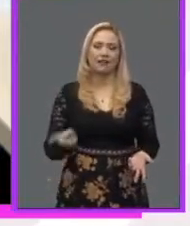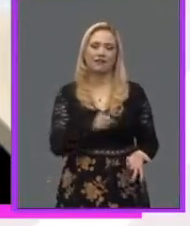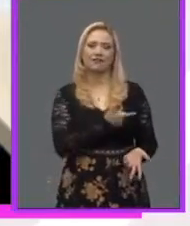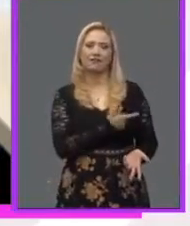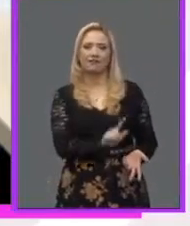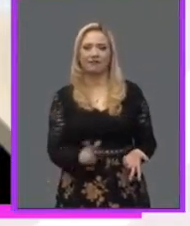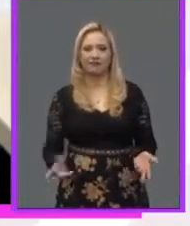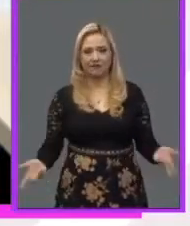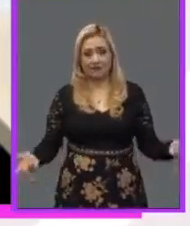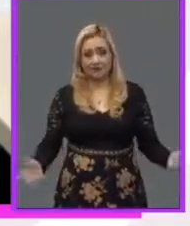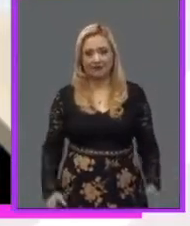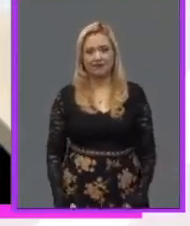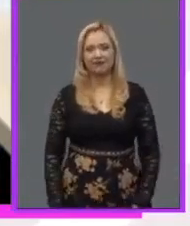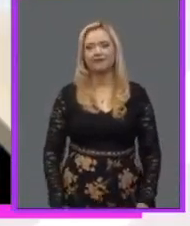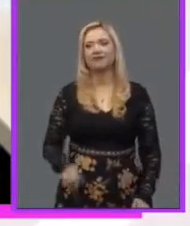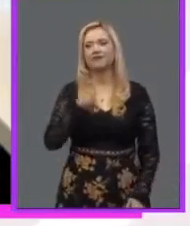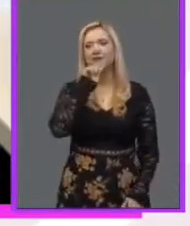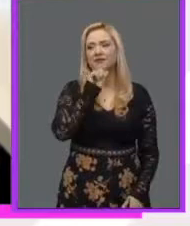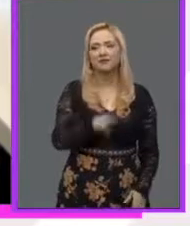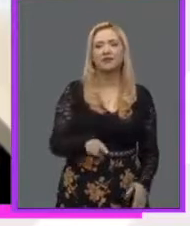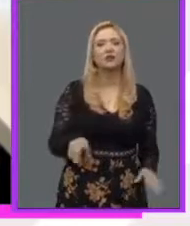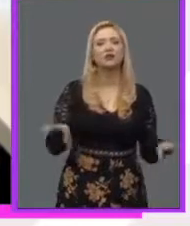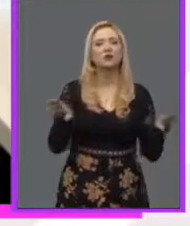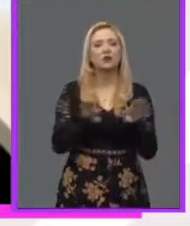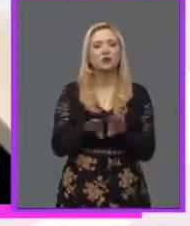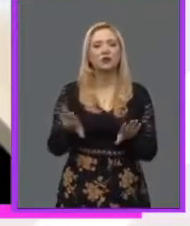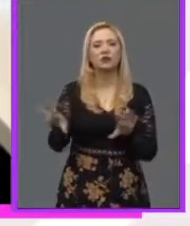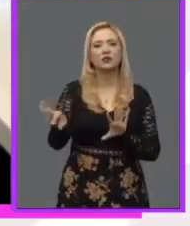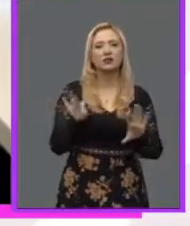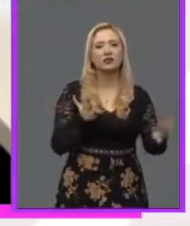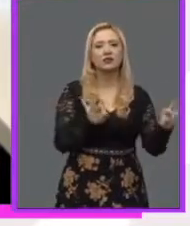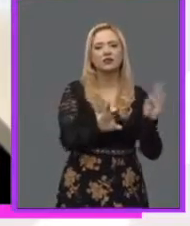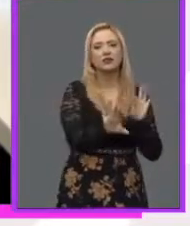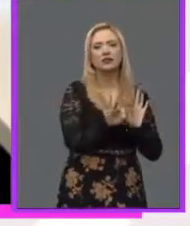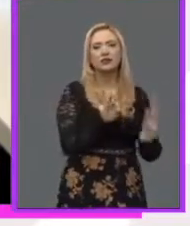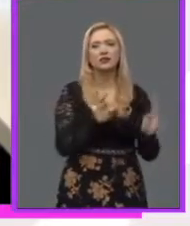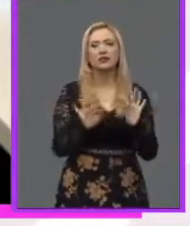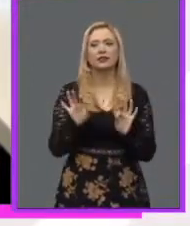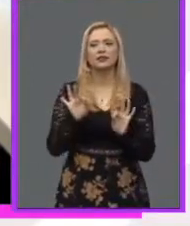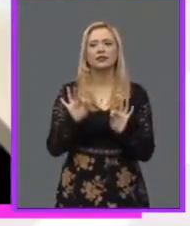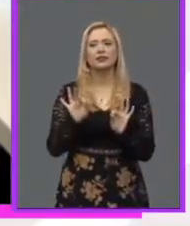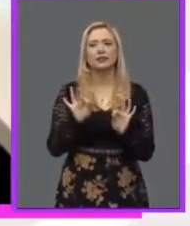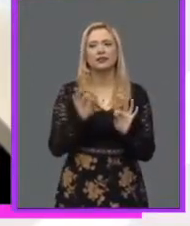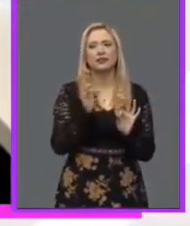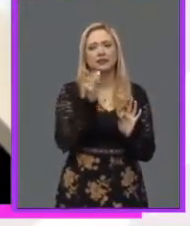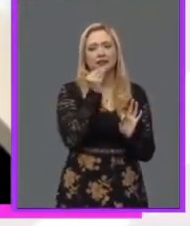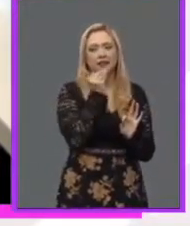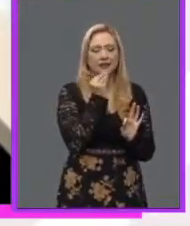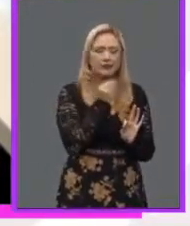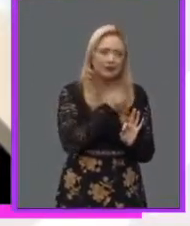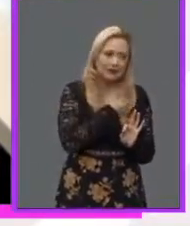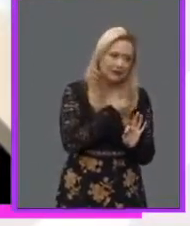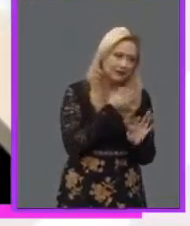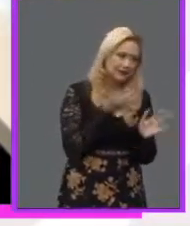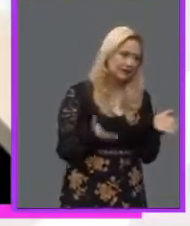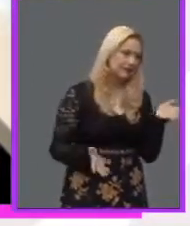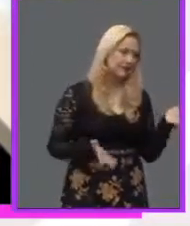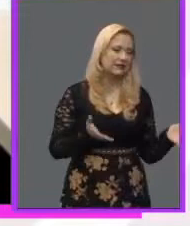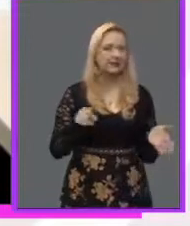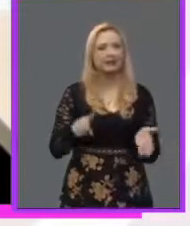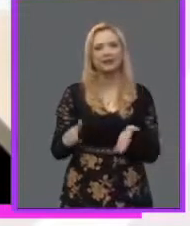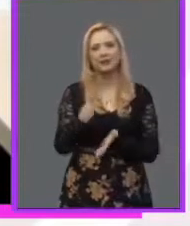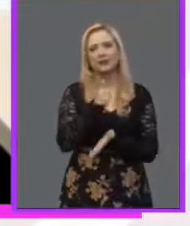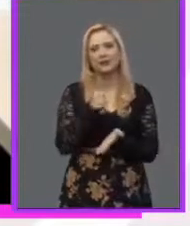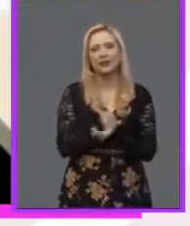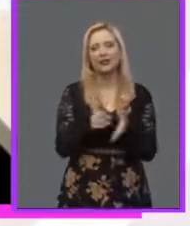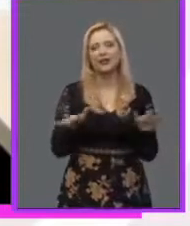va ligado con eso. Y lo vemos también en el tema de cómo se seleccionan los, digamos, sacrificios que tiene que hacer una ciudad